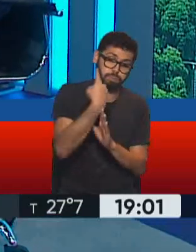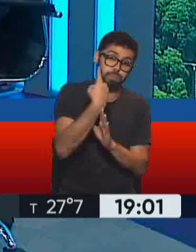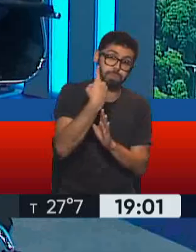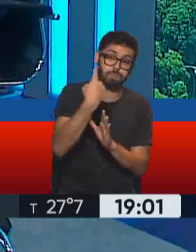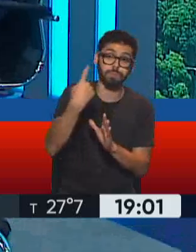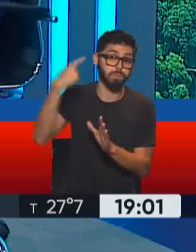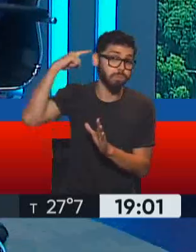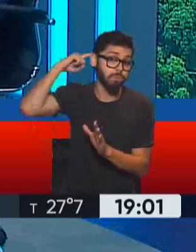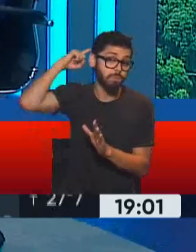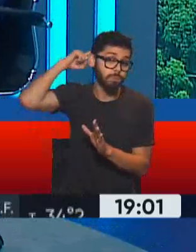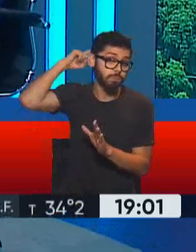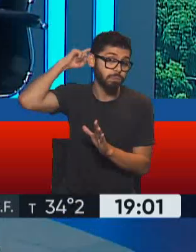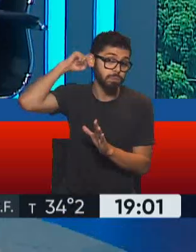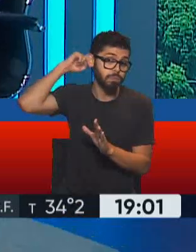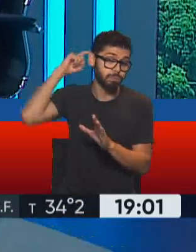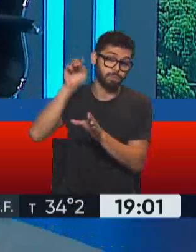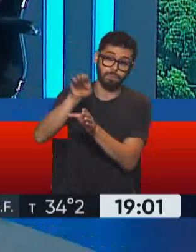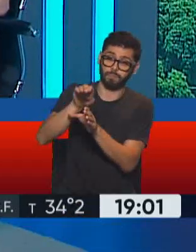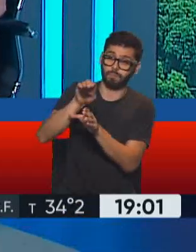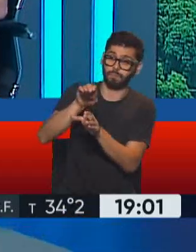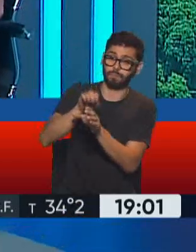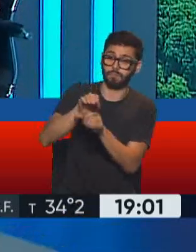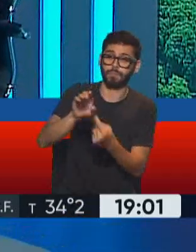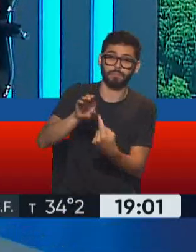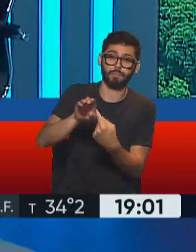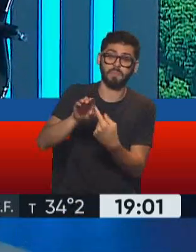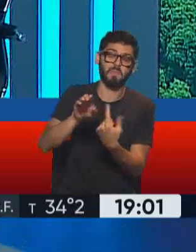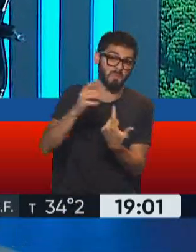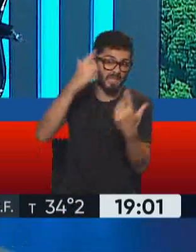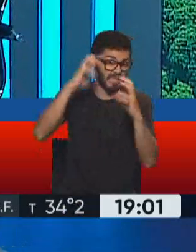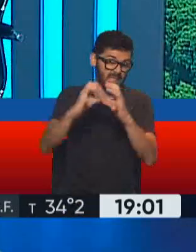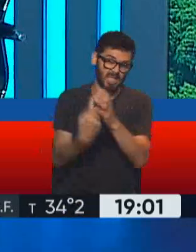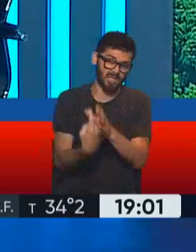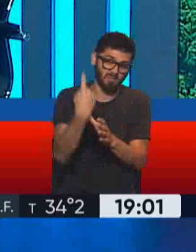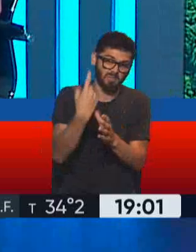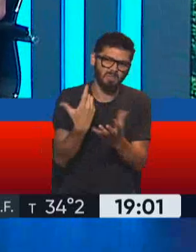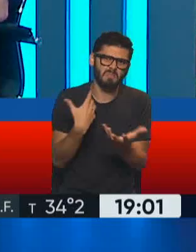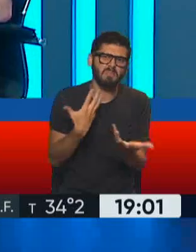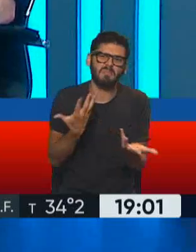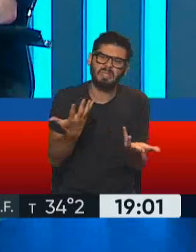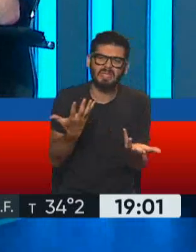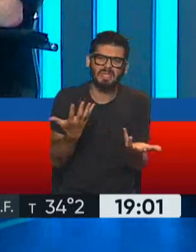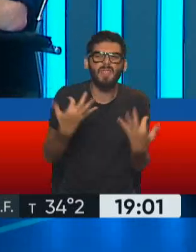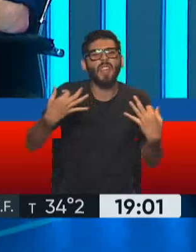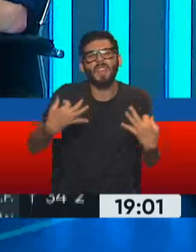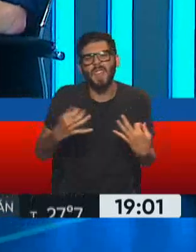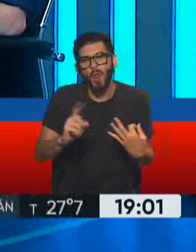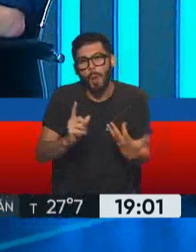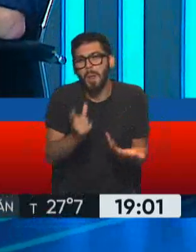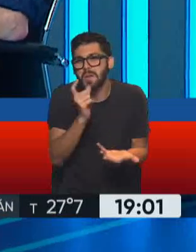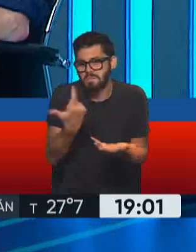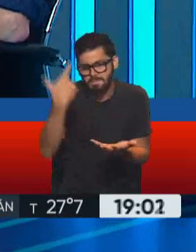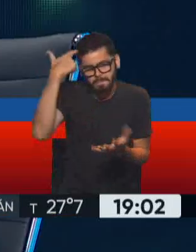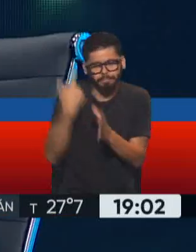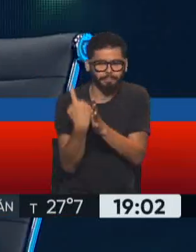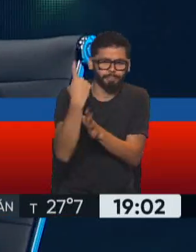atravesó la tapa interior de los sesos, vamos a llamarlo así, no es una manera muy forense de denominarlo.